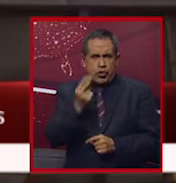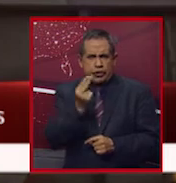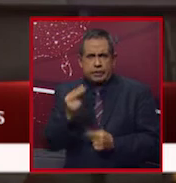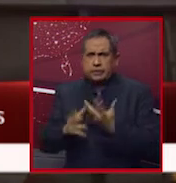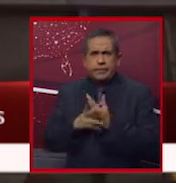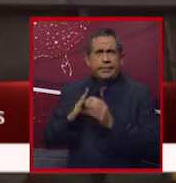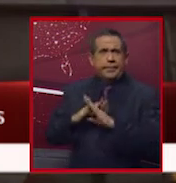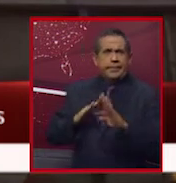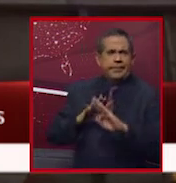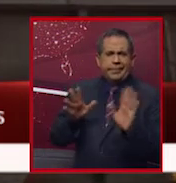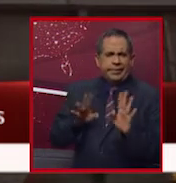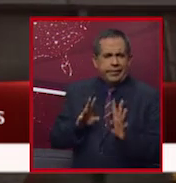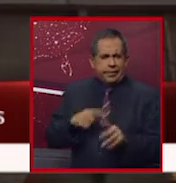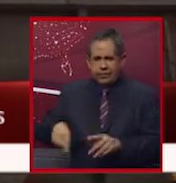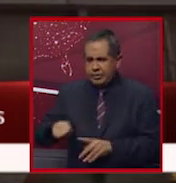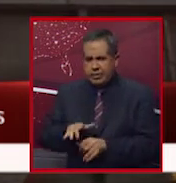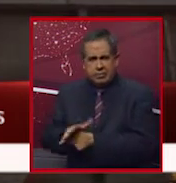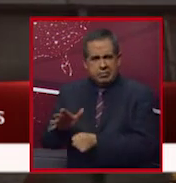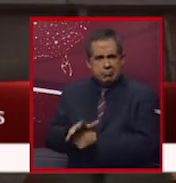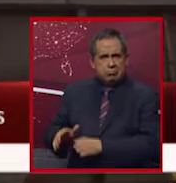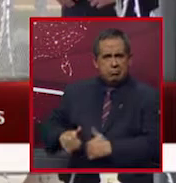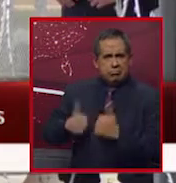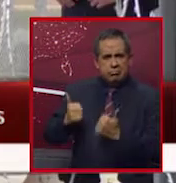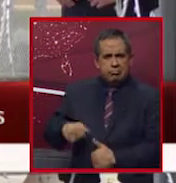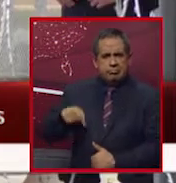de emigrar hacia Estados Unidos.